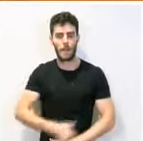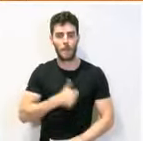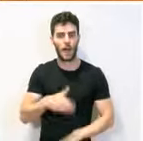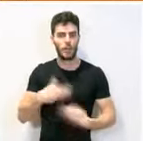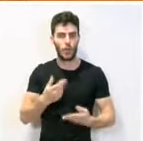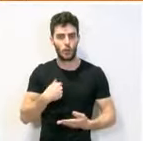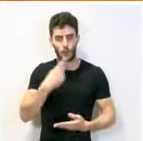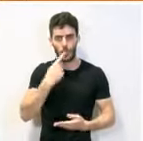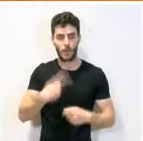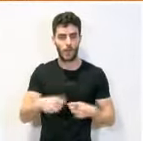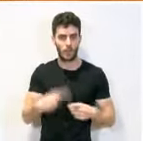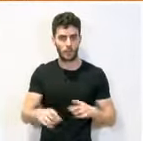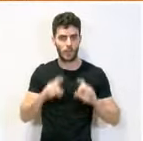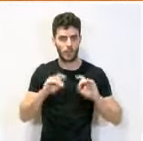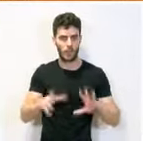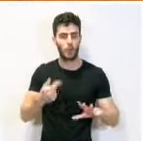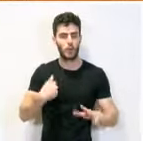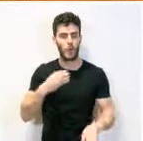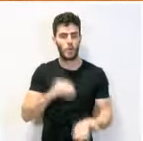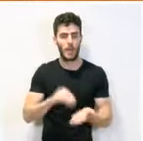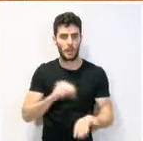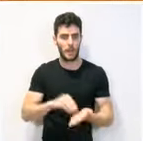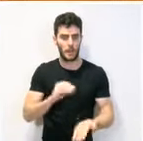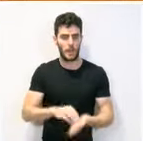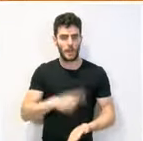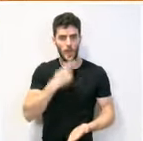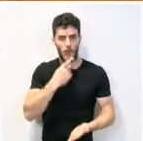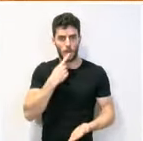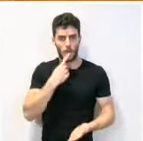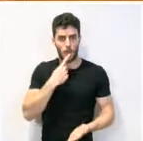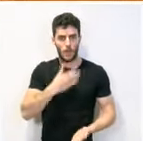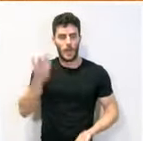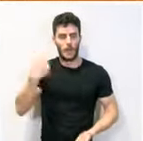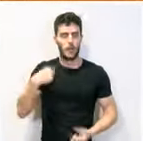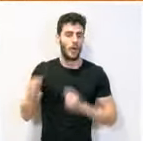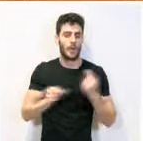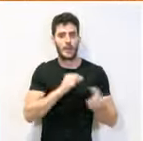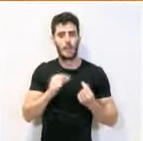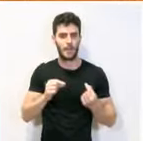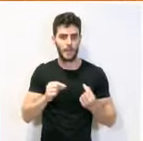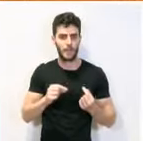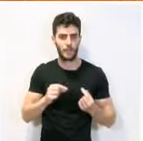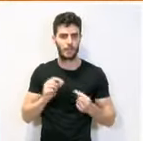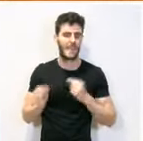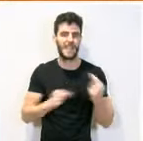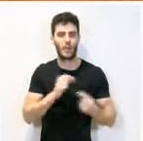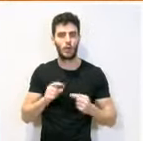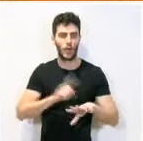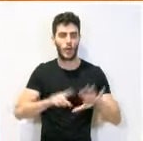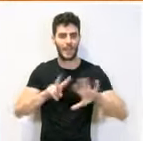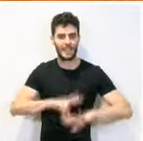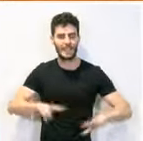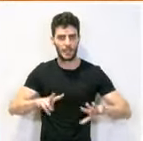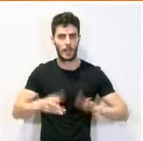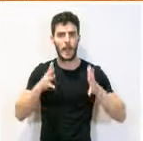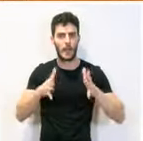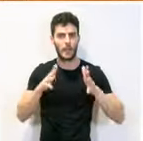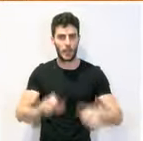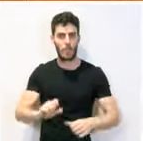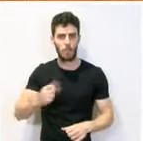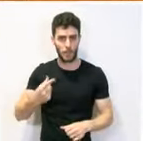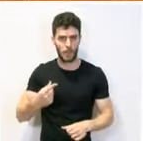voy a decir una cosa, lo mismo que le he dicho muchas veces a los señores, ayer se lo decía en el debate en la tertulia de las 7, la atención